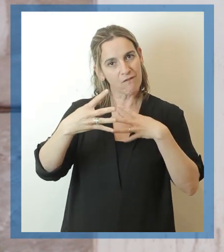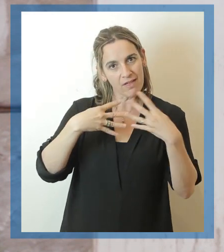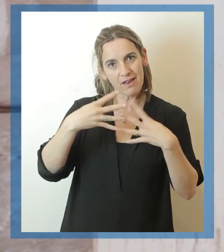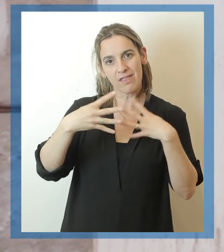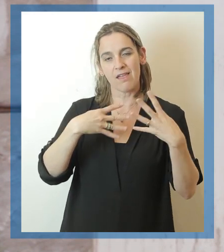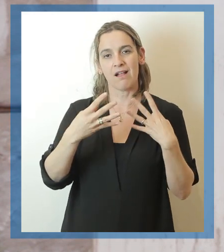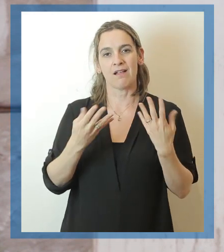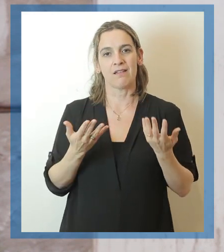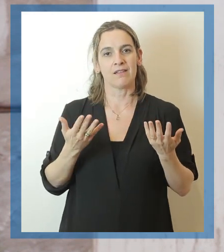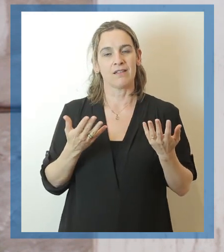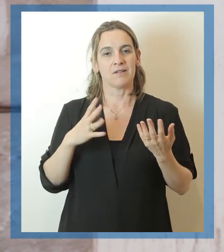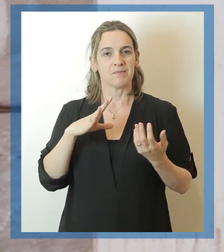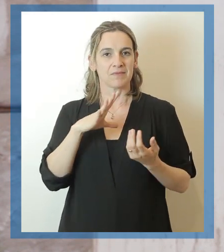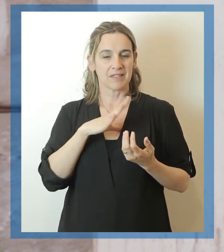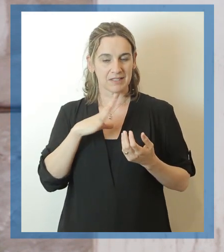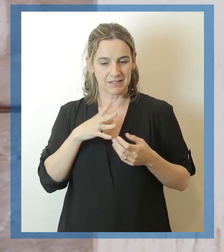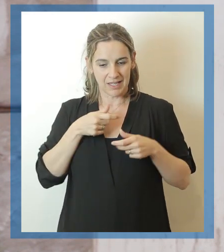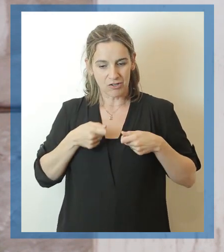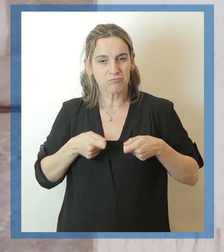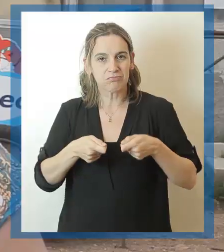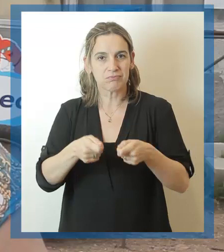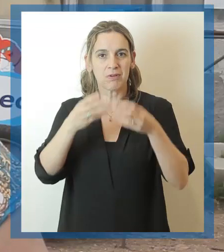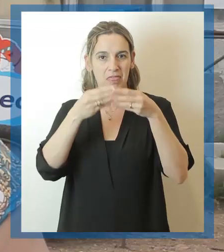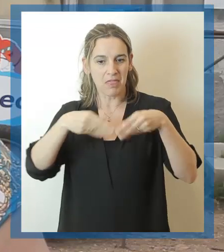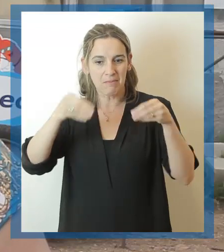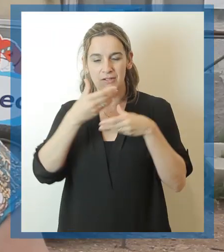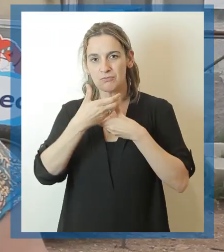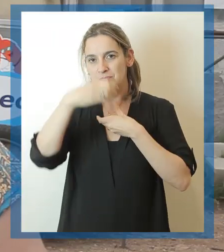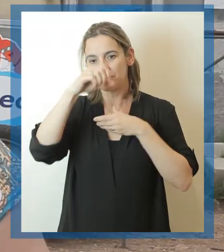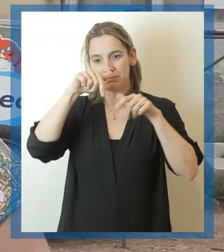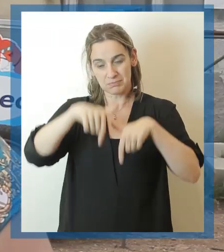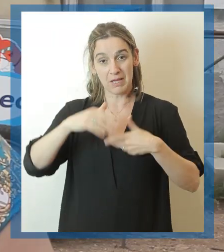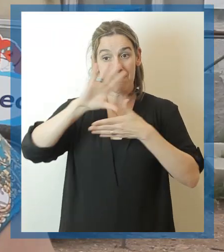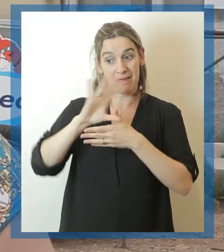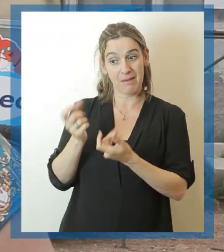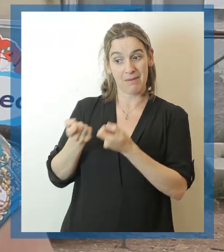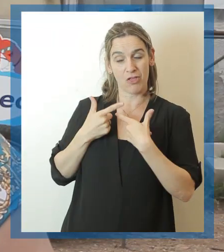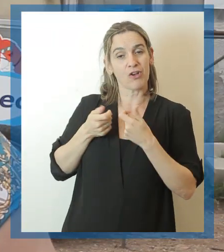cocina y me motivaron mucho. Todos los sábados voy a la feria.